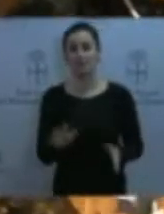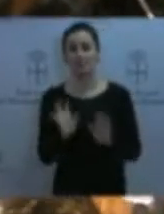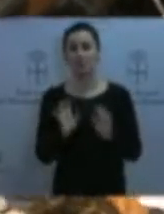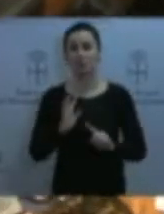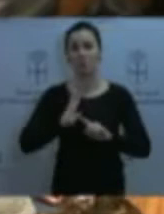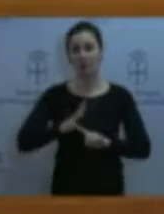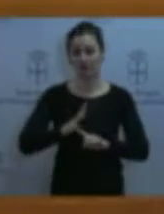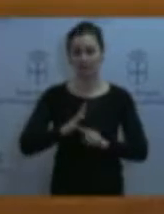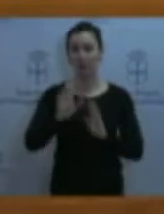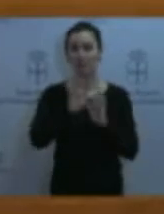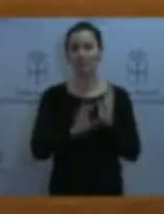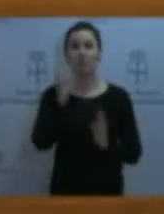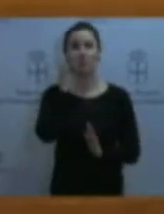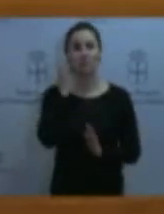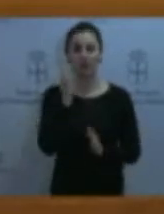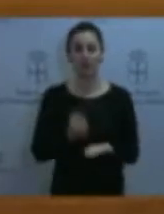va a ser aprobado